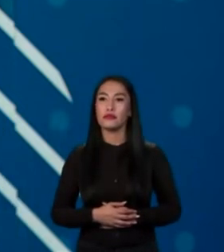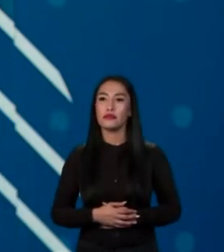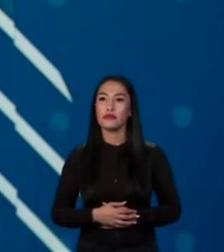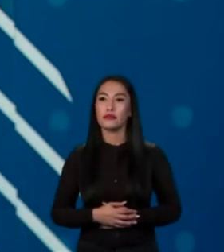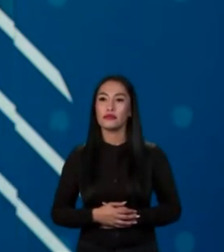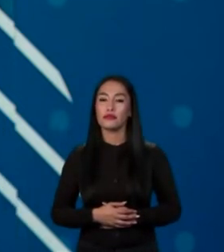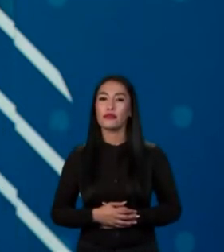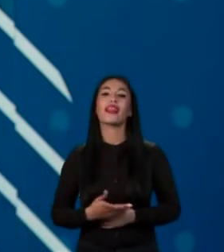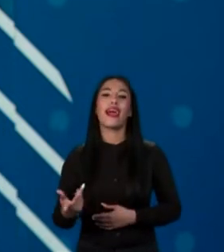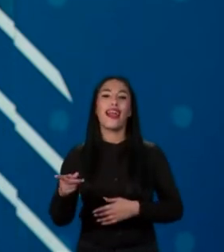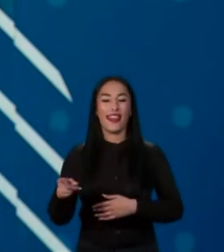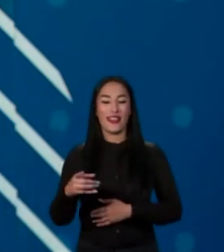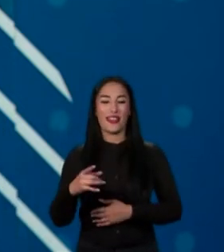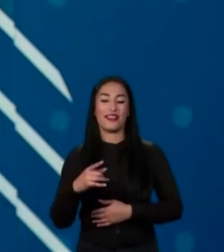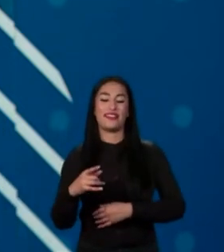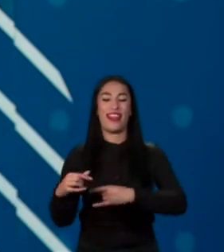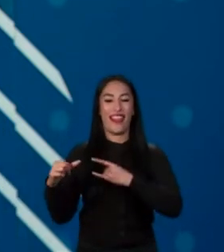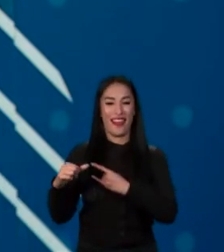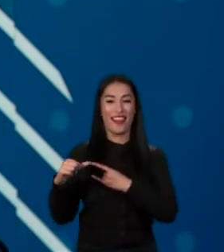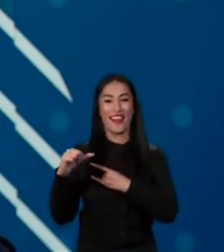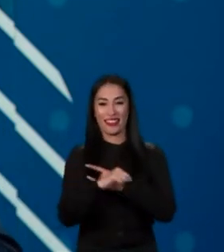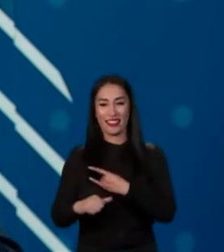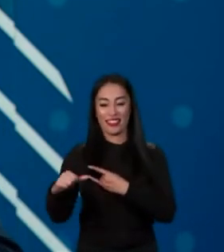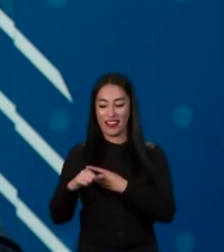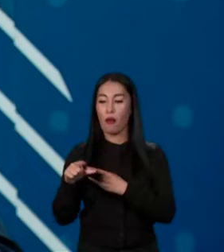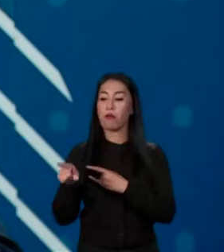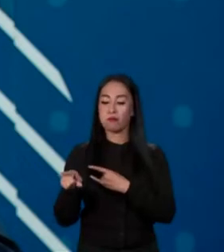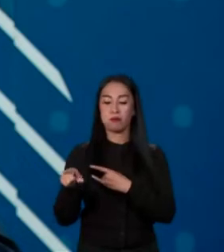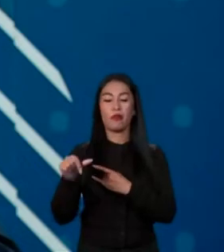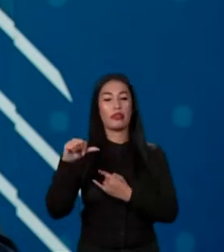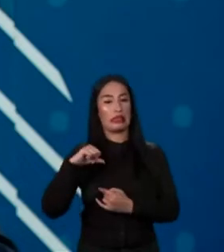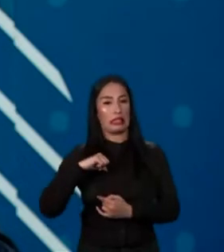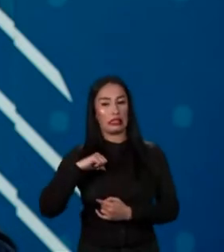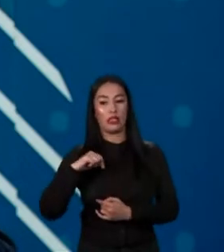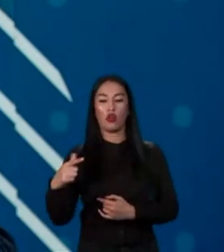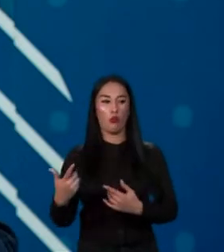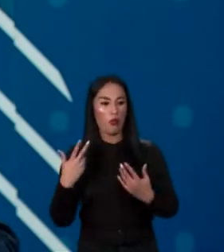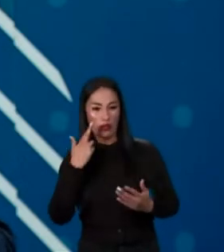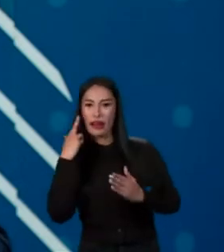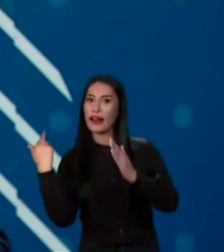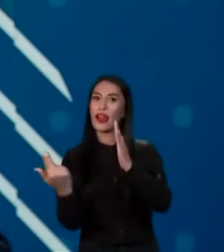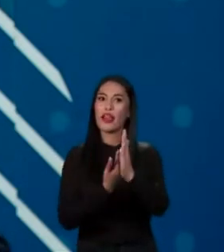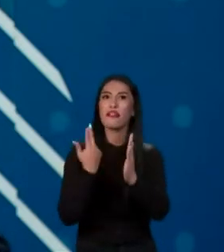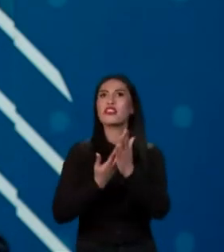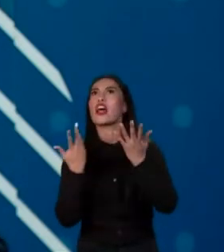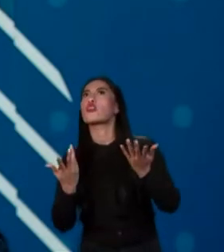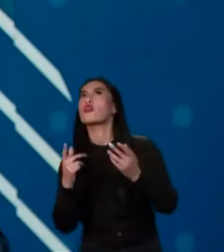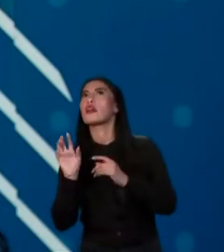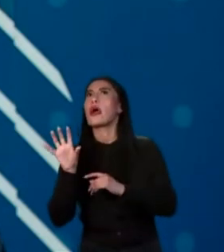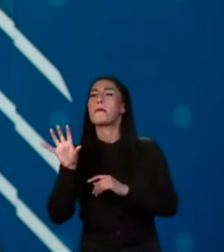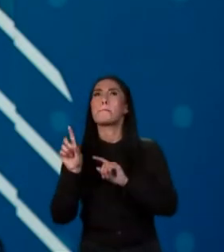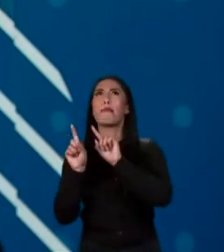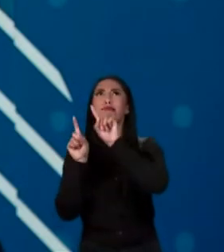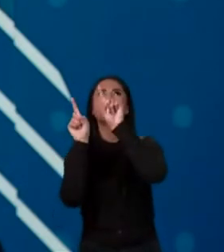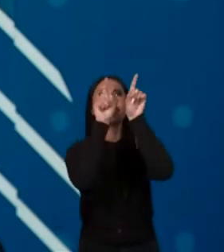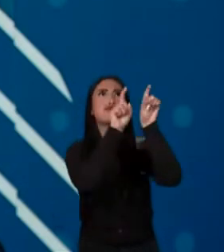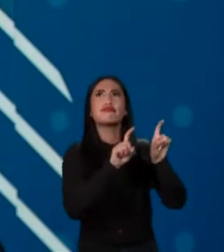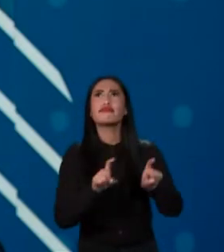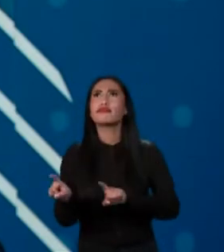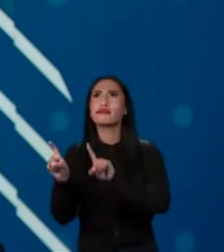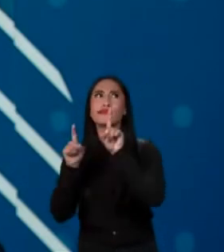arandina con el objetivo de comenzar a revisar esos lugares donde la educación superior